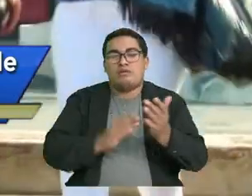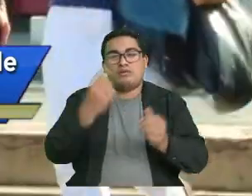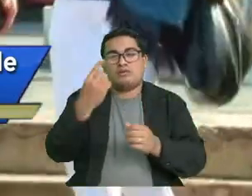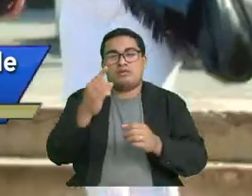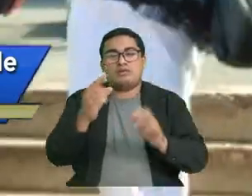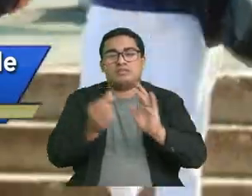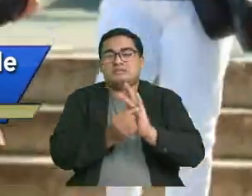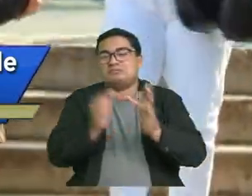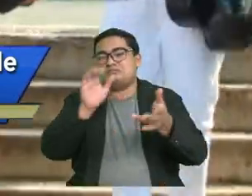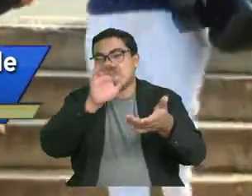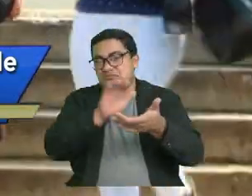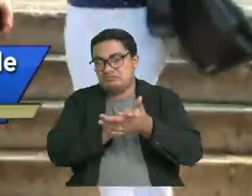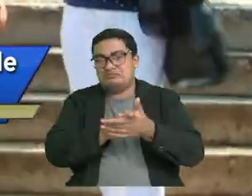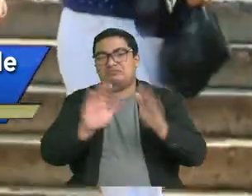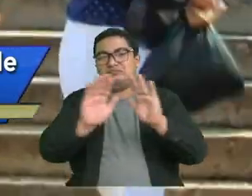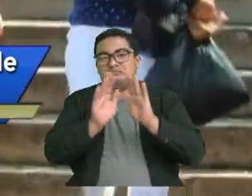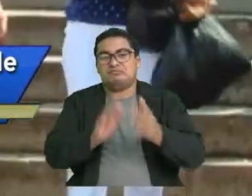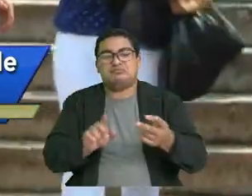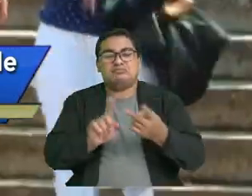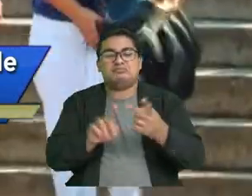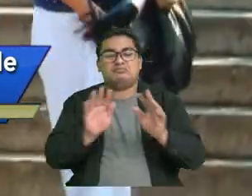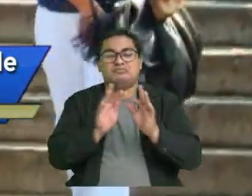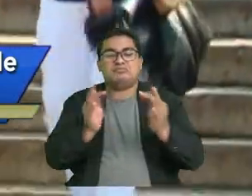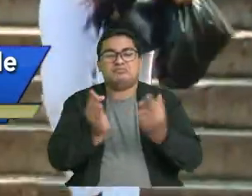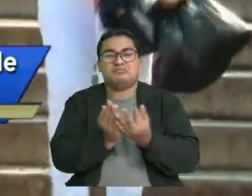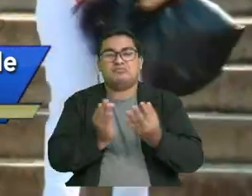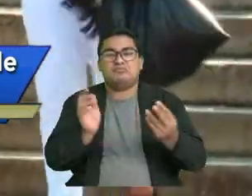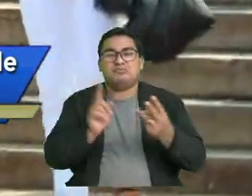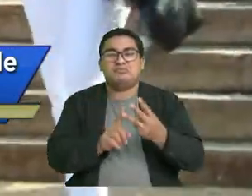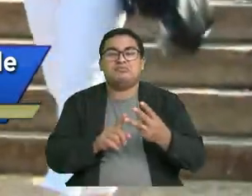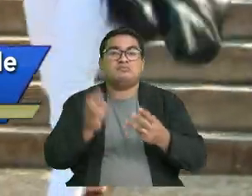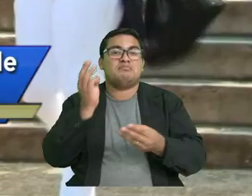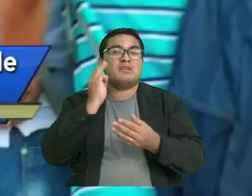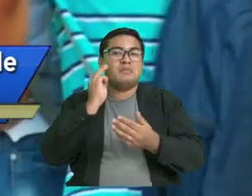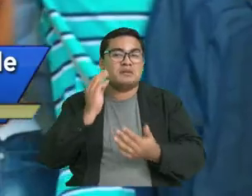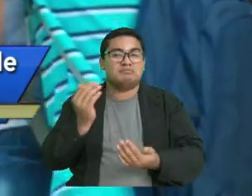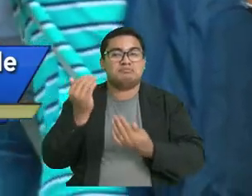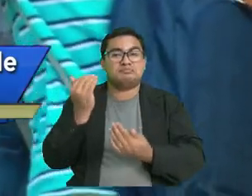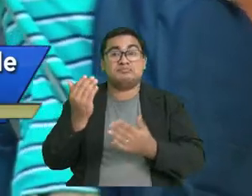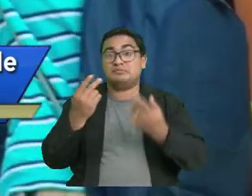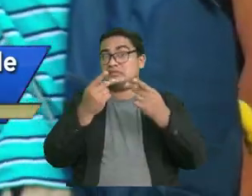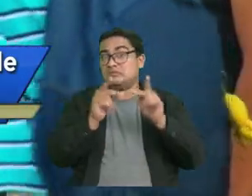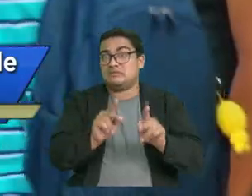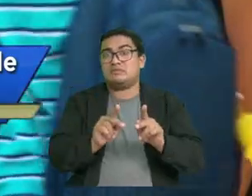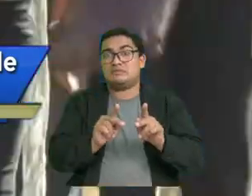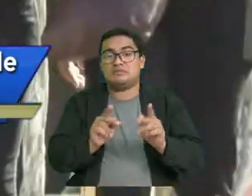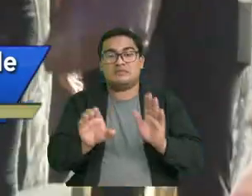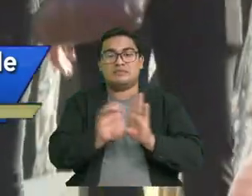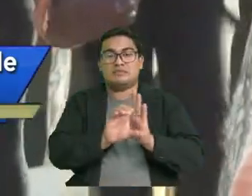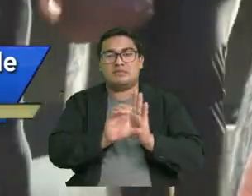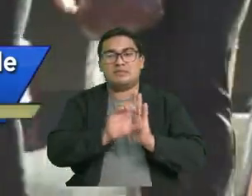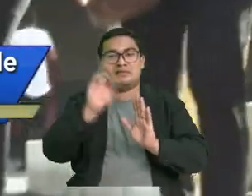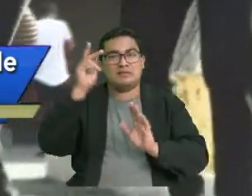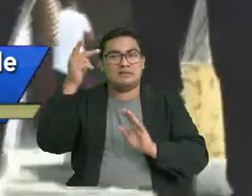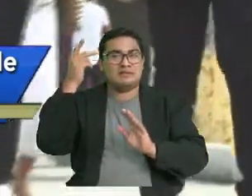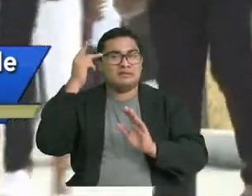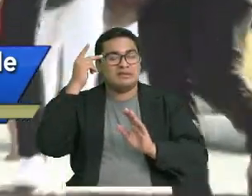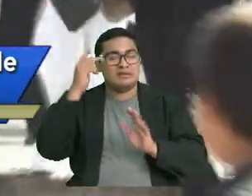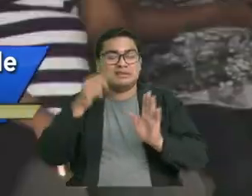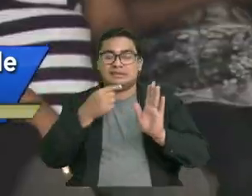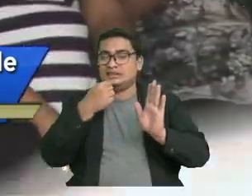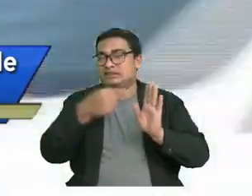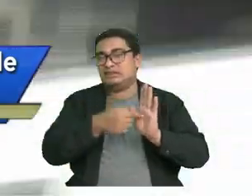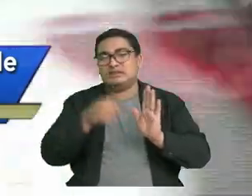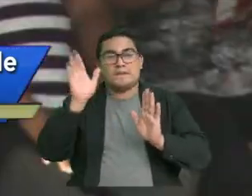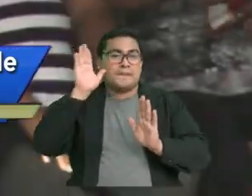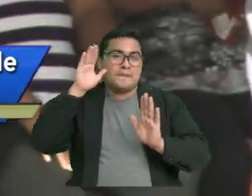el matrimonio, la familia y la maternidad. Pero en esta Constitución, vea, sí, qué, sí, triste,